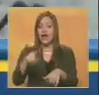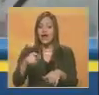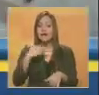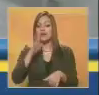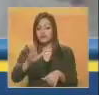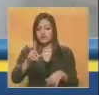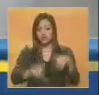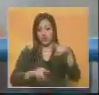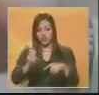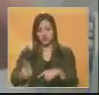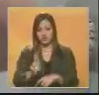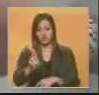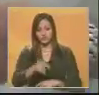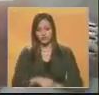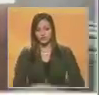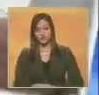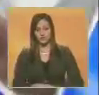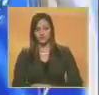sus